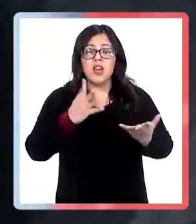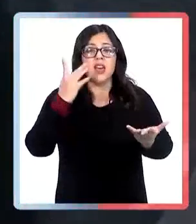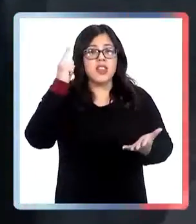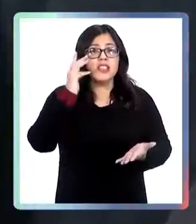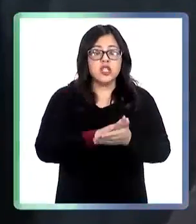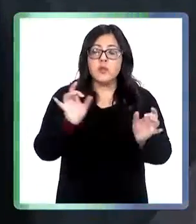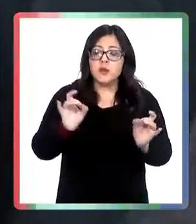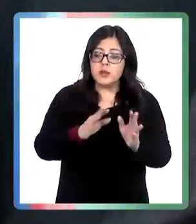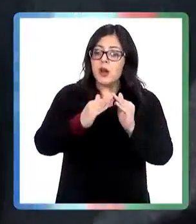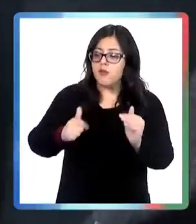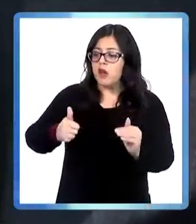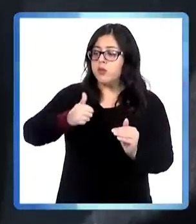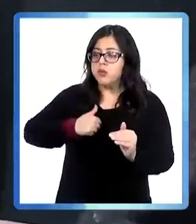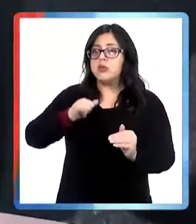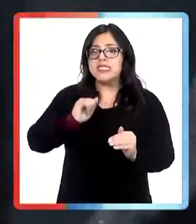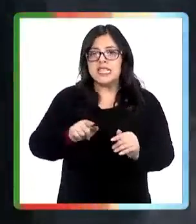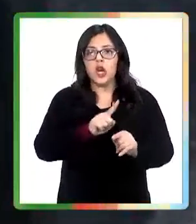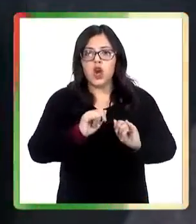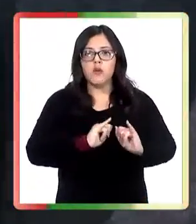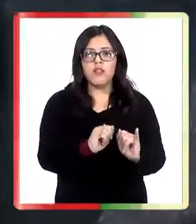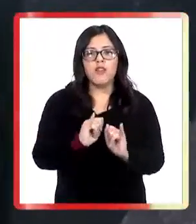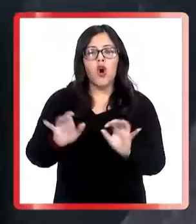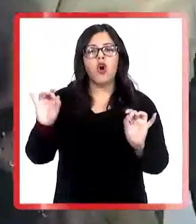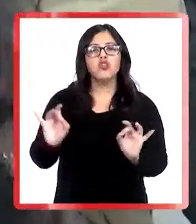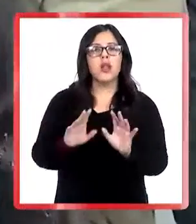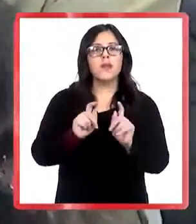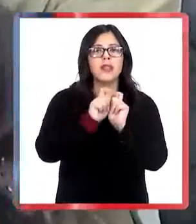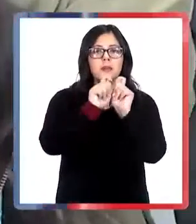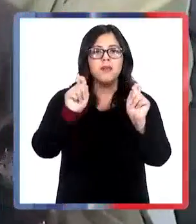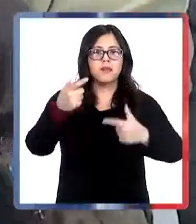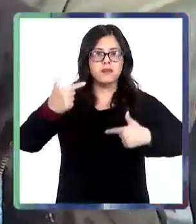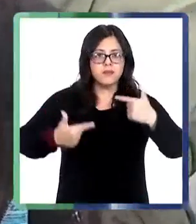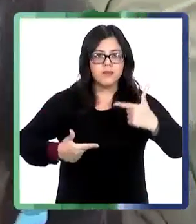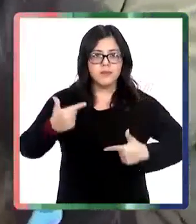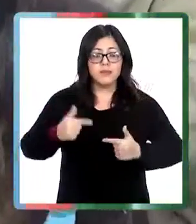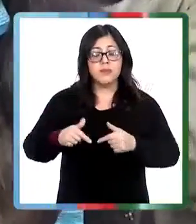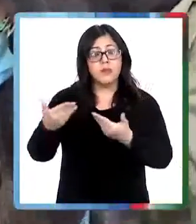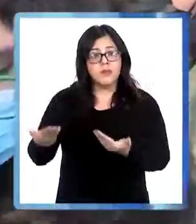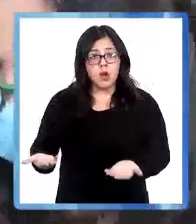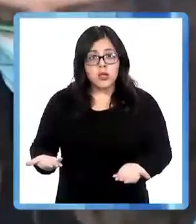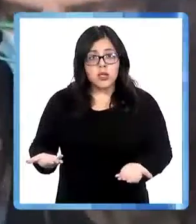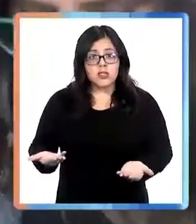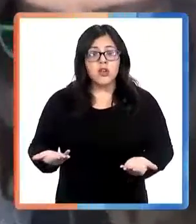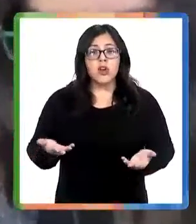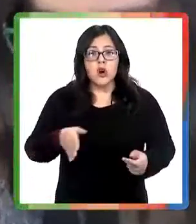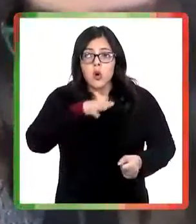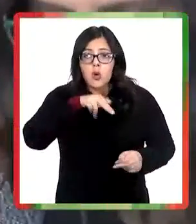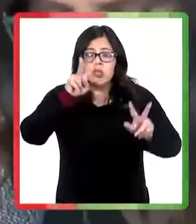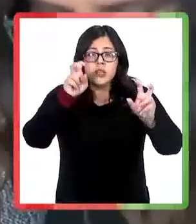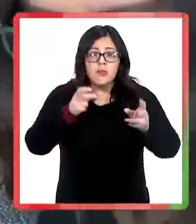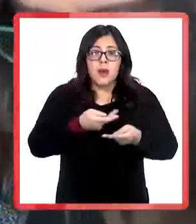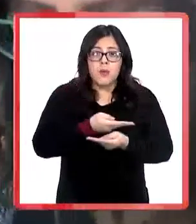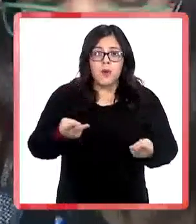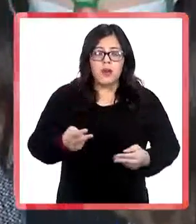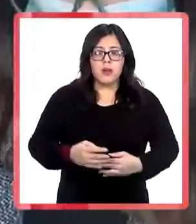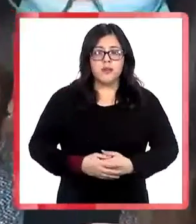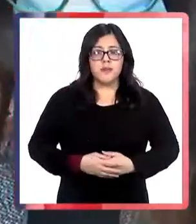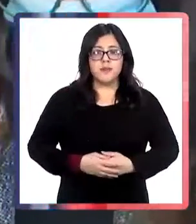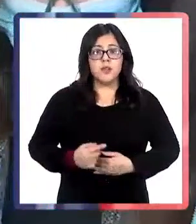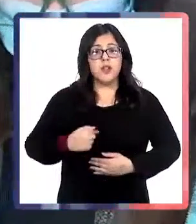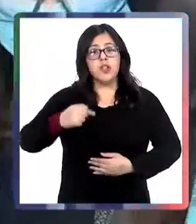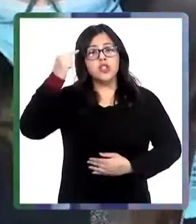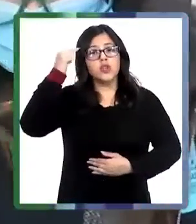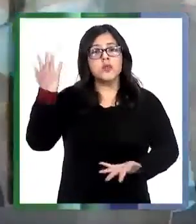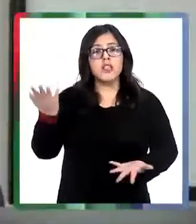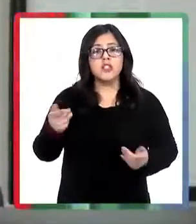tendrá que determinar si el gobierno está cumpliendo con su trabajo de informar o está haciendo propaganda política, y para ello ha utilizado recursos